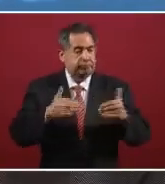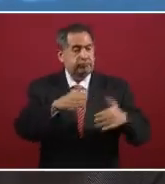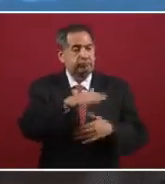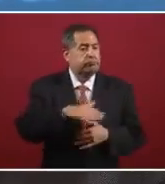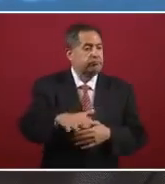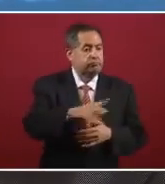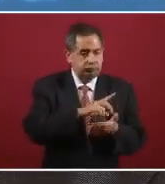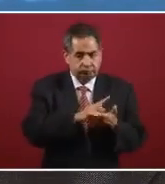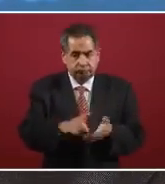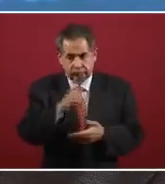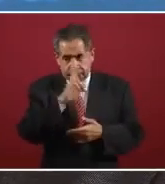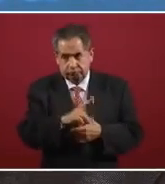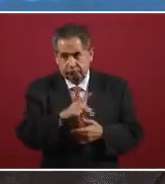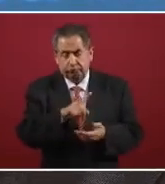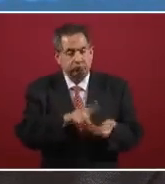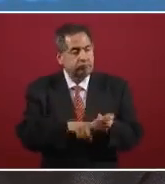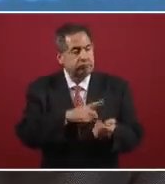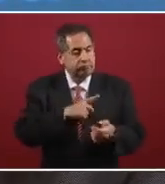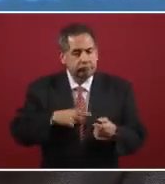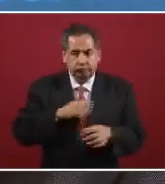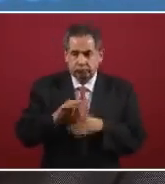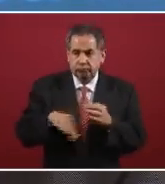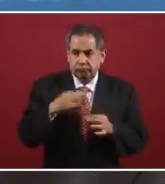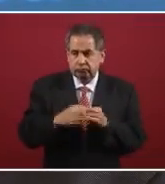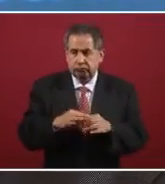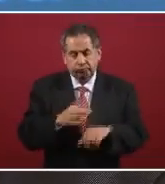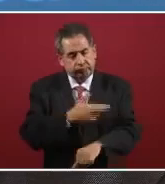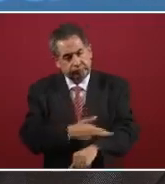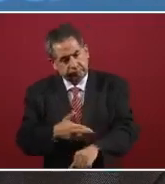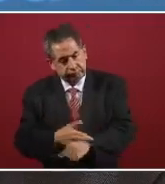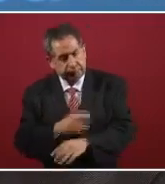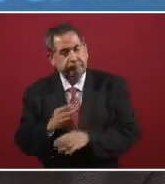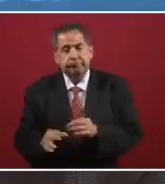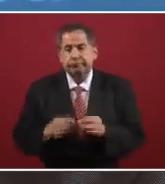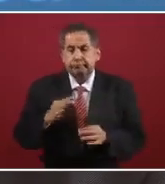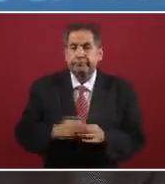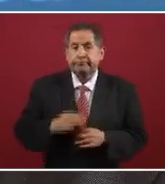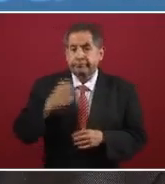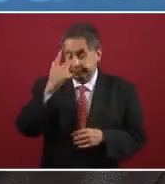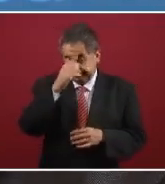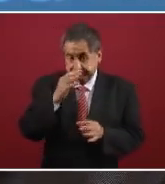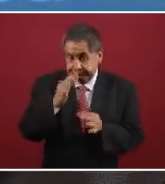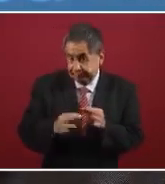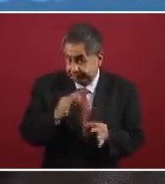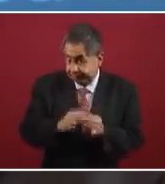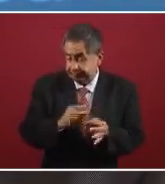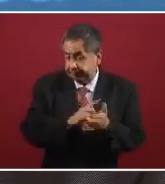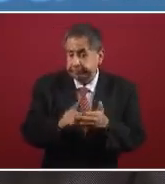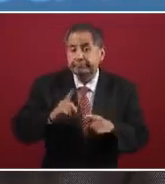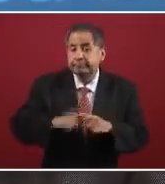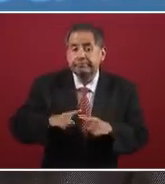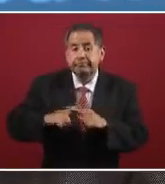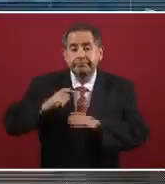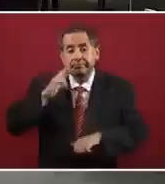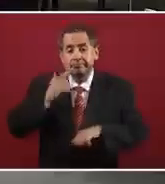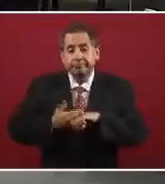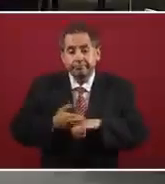y la obligación de cumplir con mecanismos efectivos para que se cumplan los derechos es del